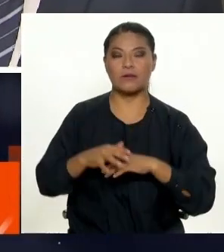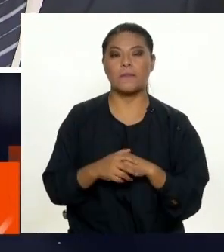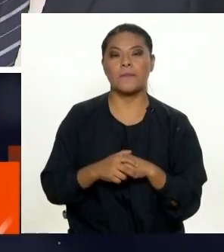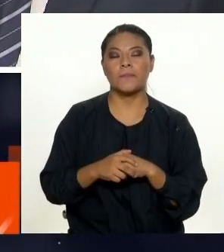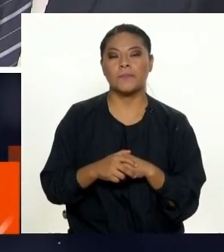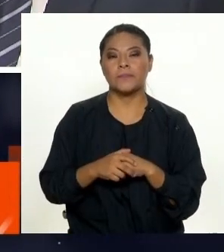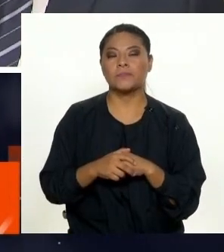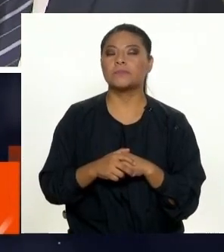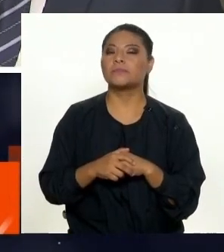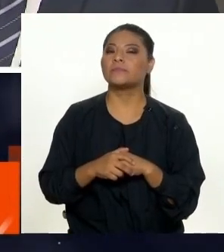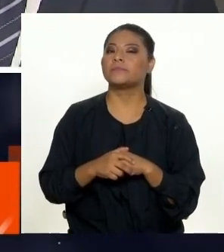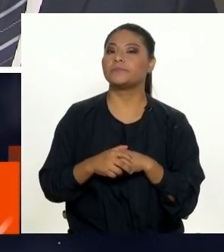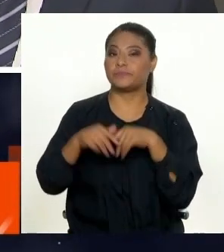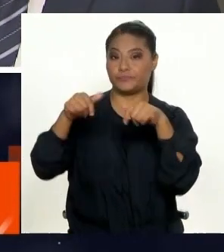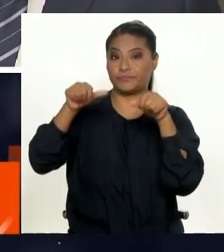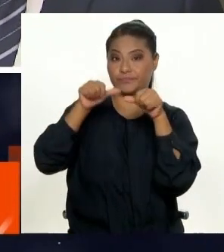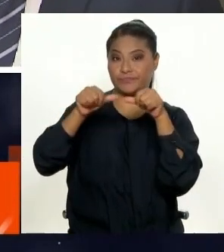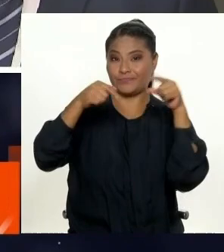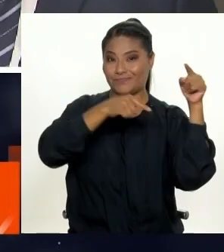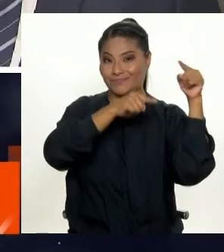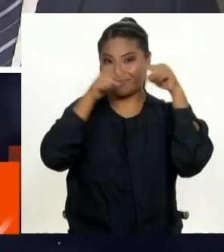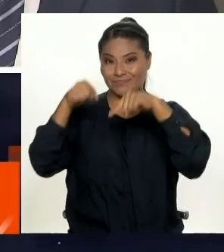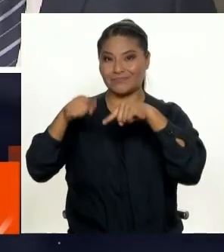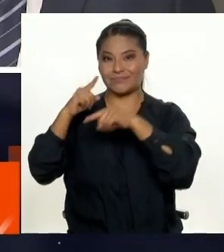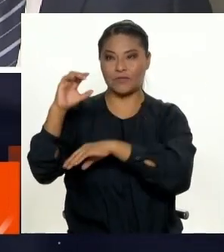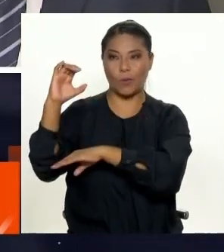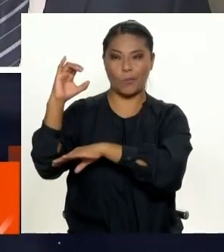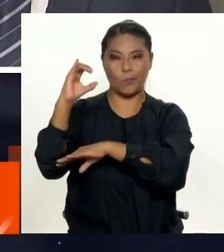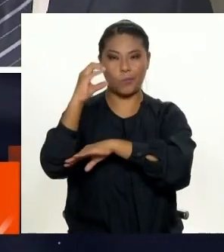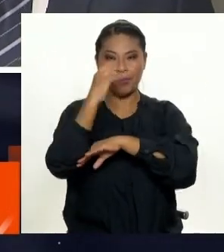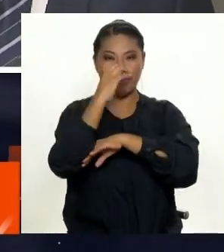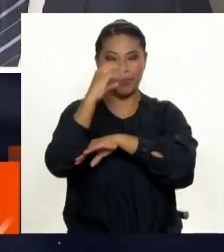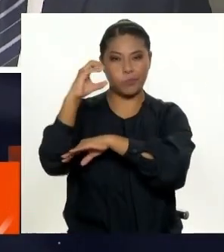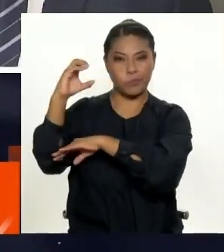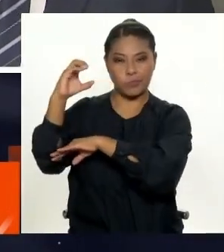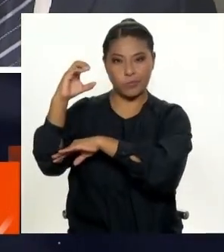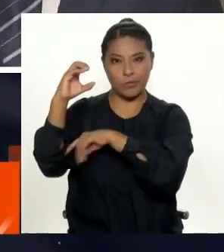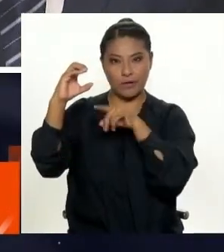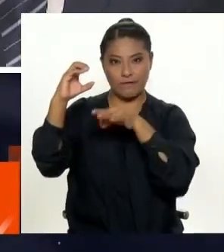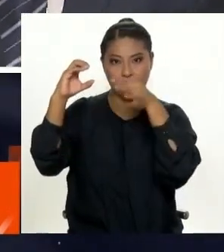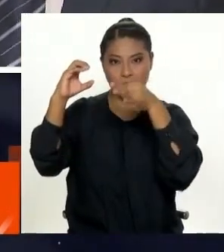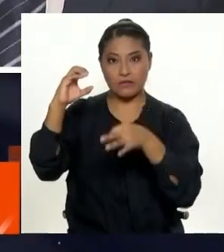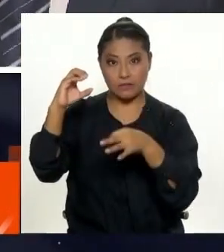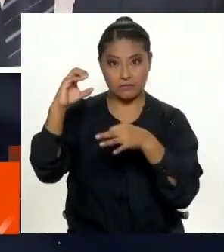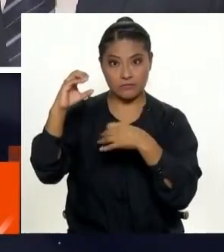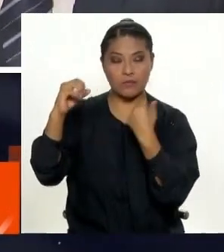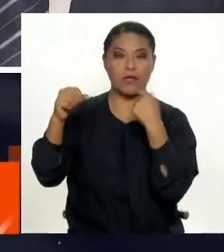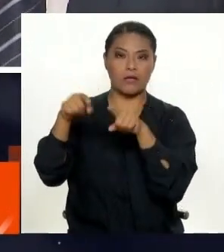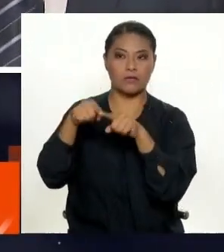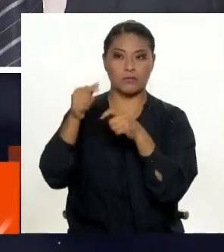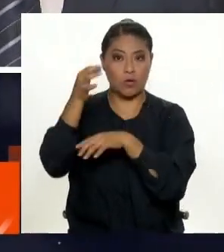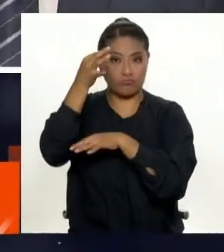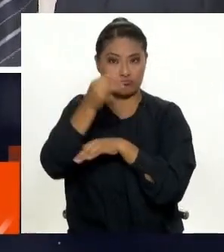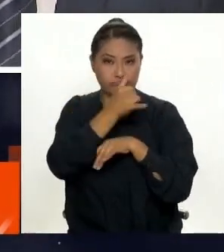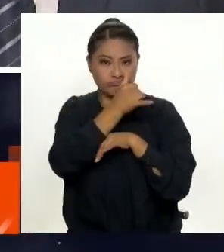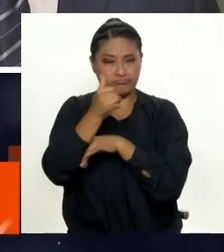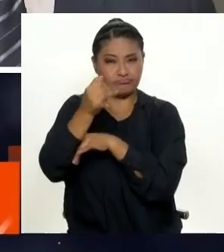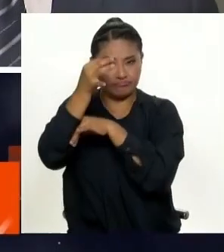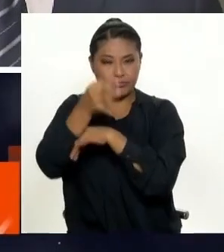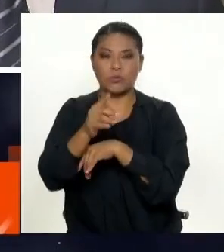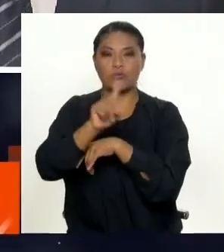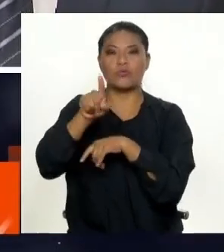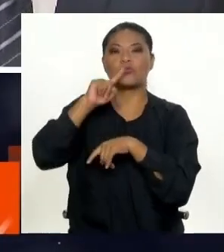que la videocámara sea un instrumento de apoyo, más no un instrumento disuasivo. La Policía Nacional